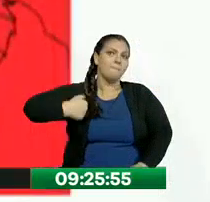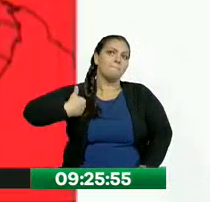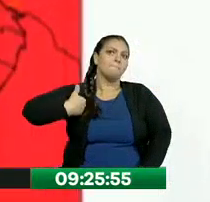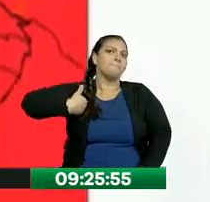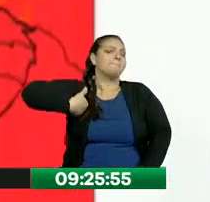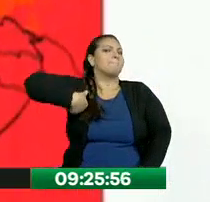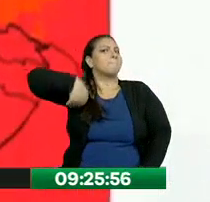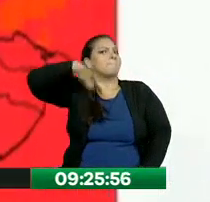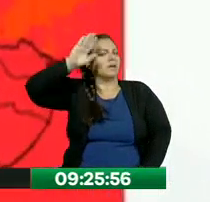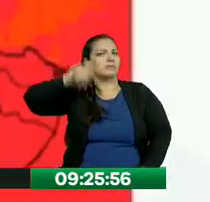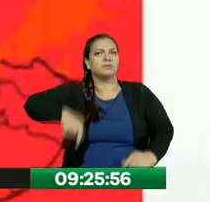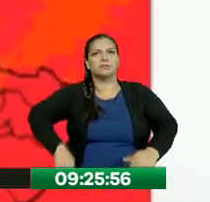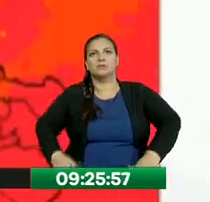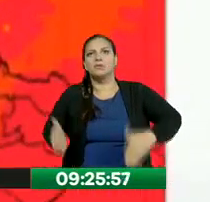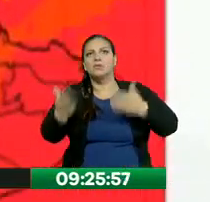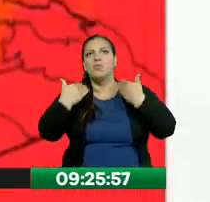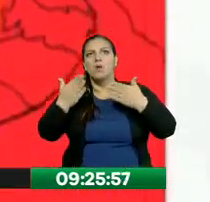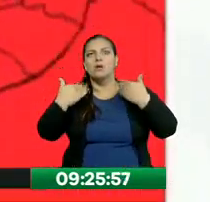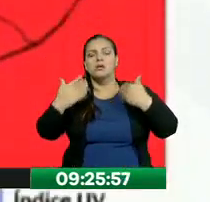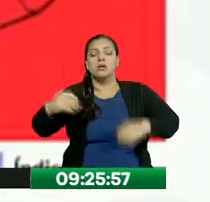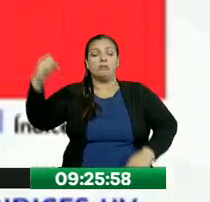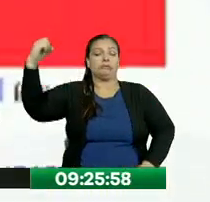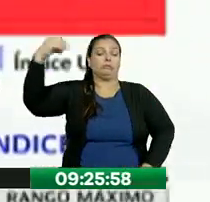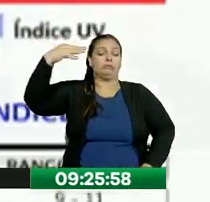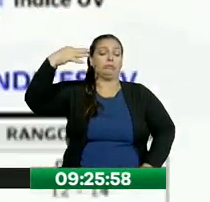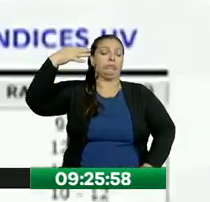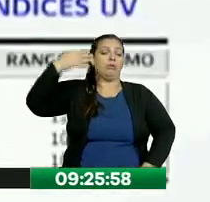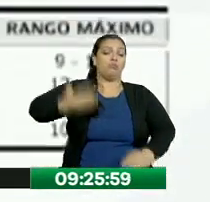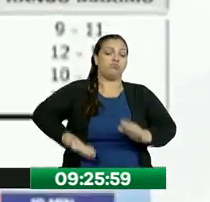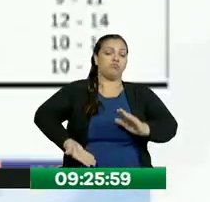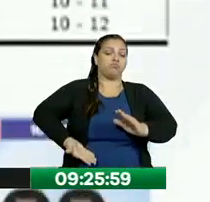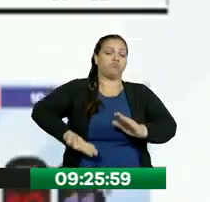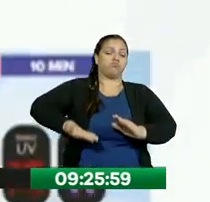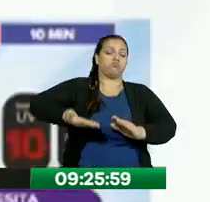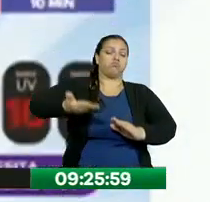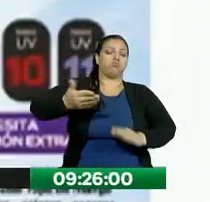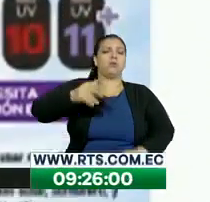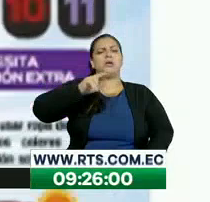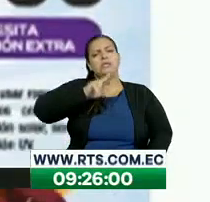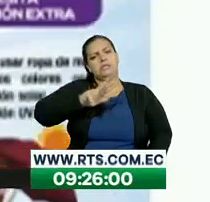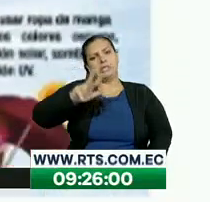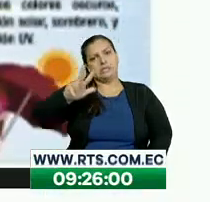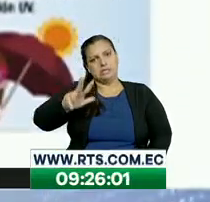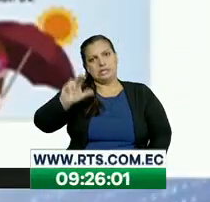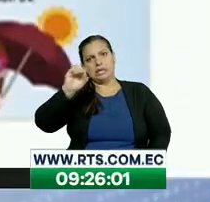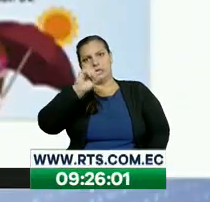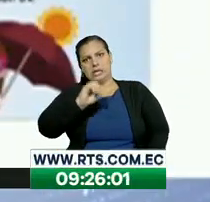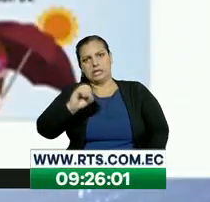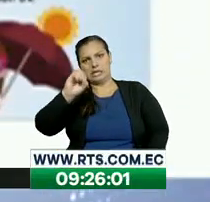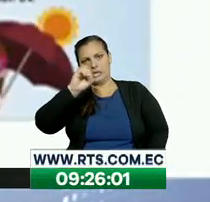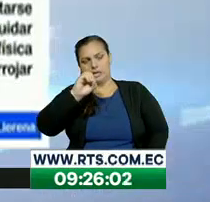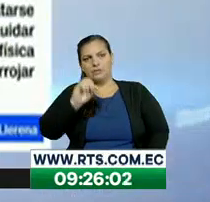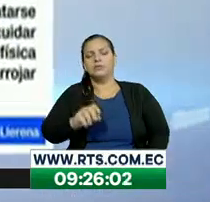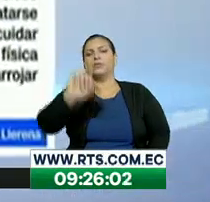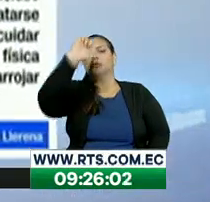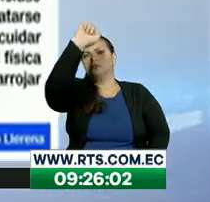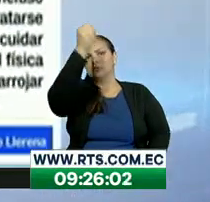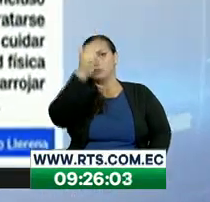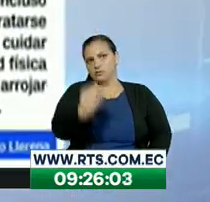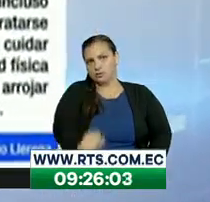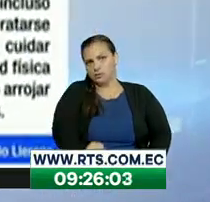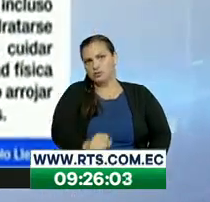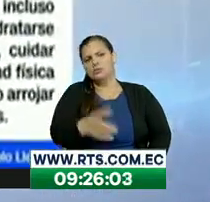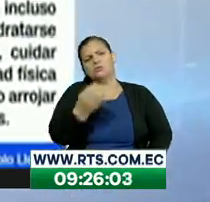Como ejemplo, en Guayaquil la temperatura máxima a la que hemos llegado es 33 grados bajo sombra. Para la sierra se sugiere no